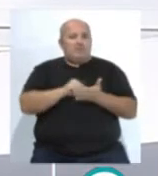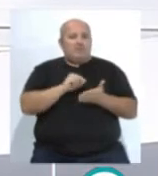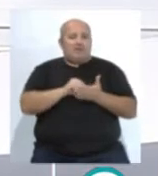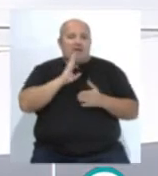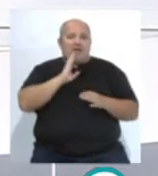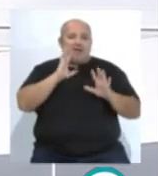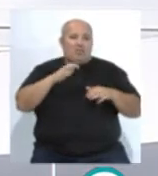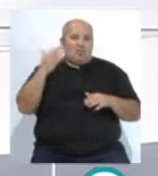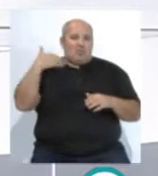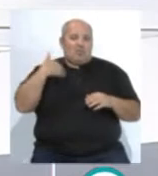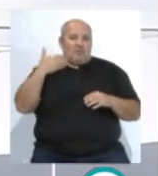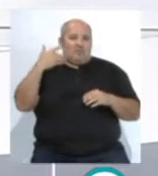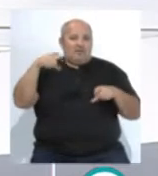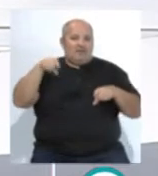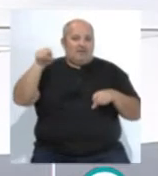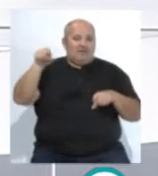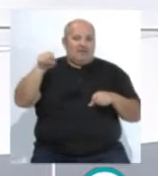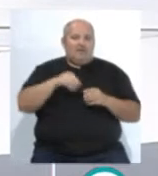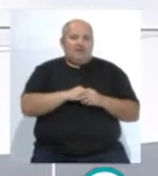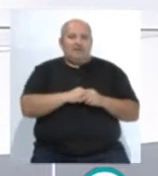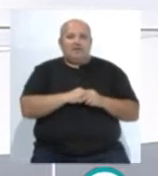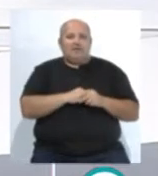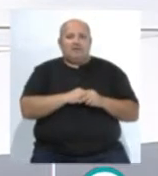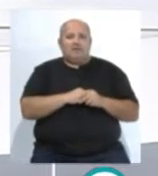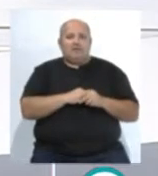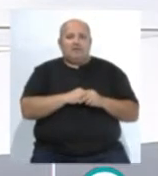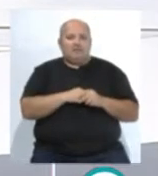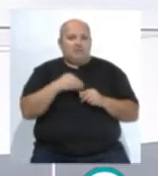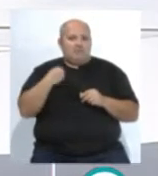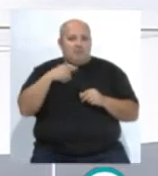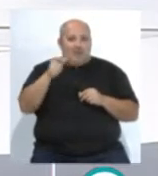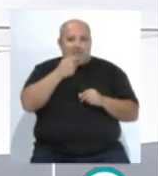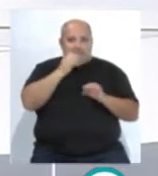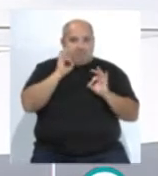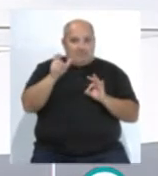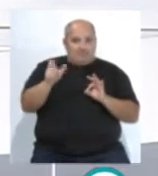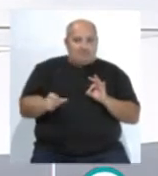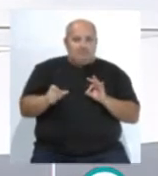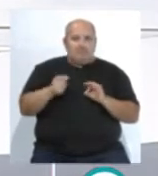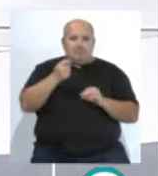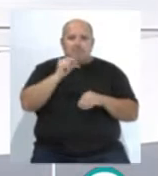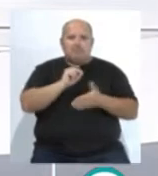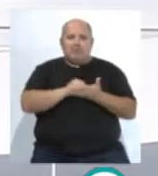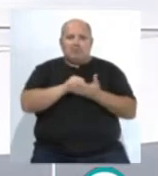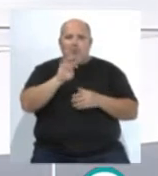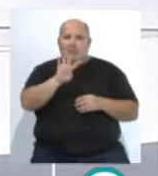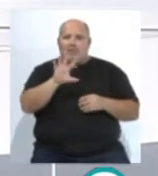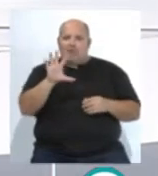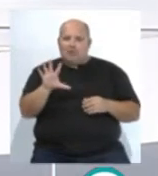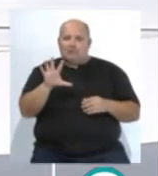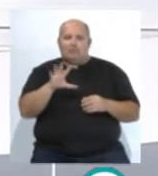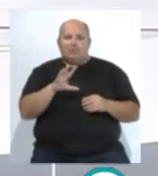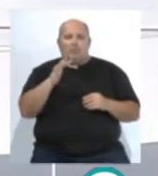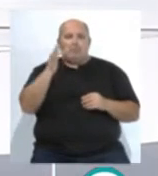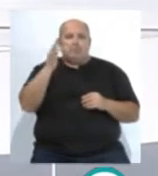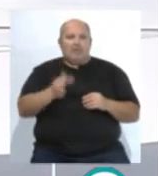el Cádiz jugó en la Rosaleda, el propio Trujillo Suárez, minuto 45...